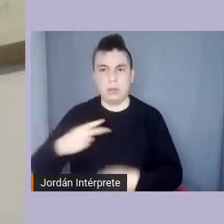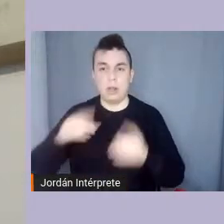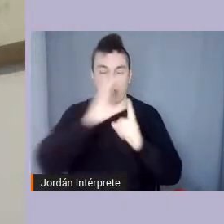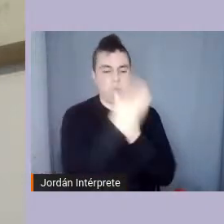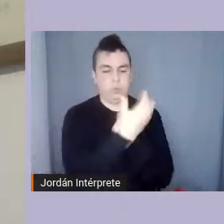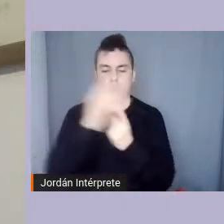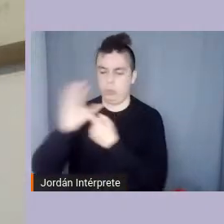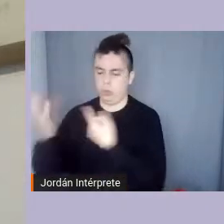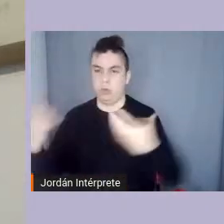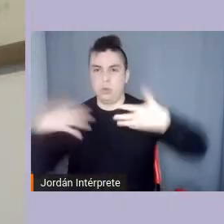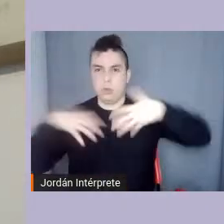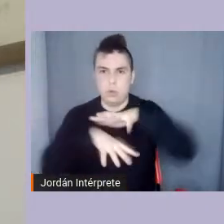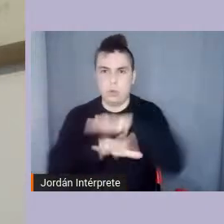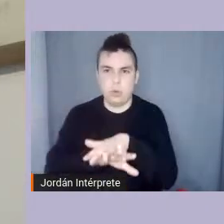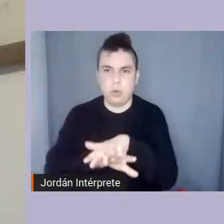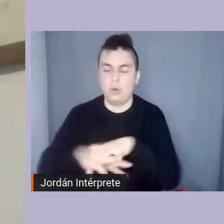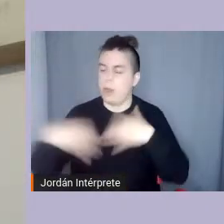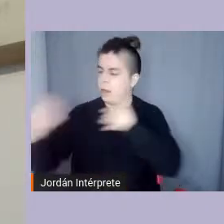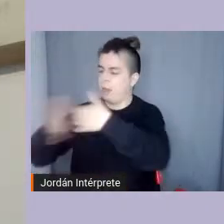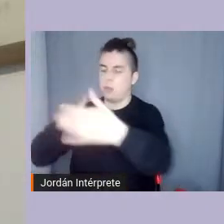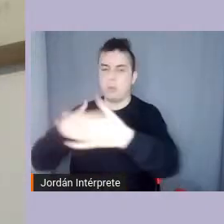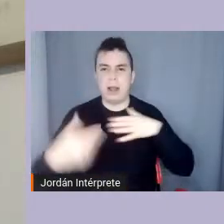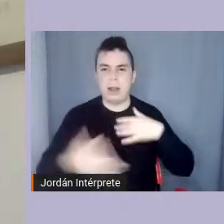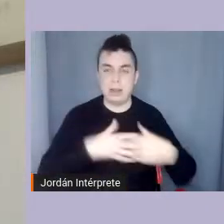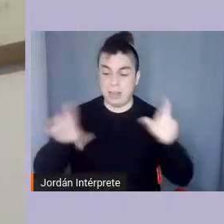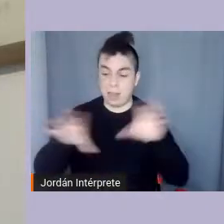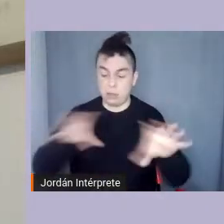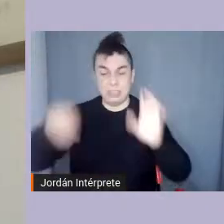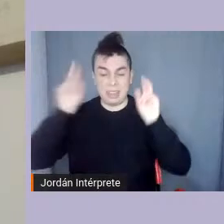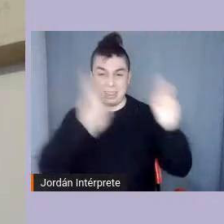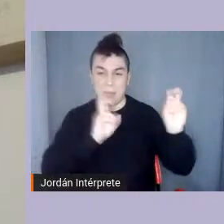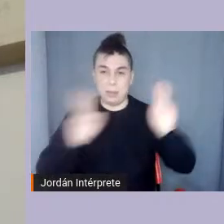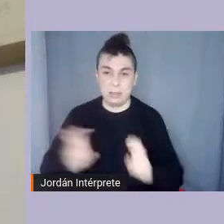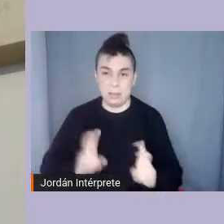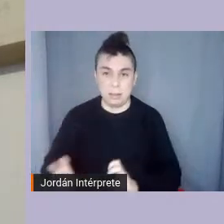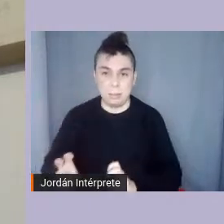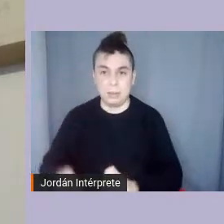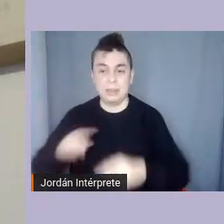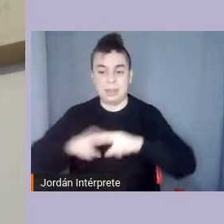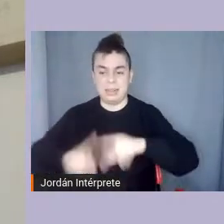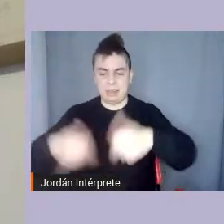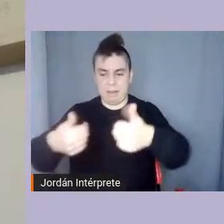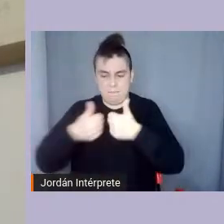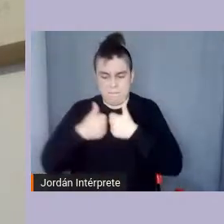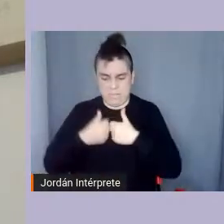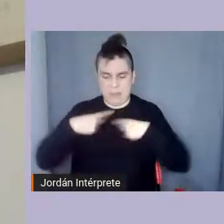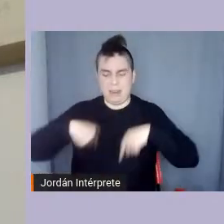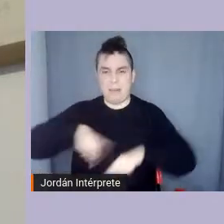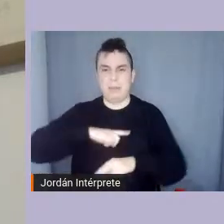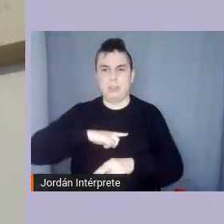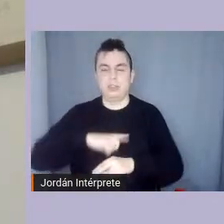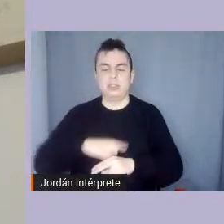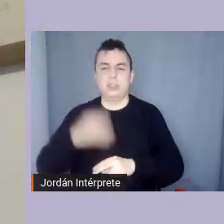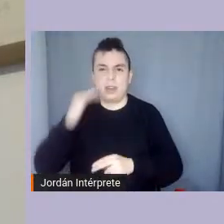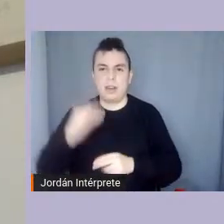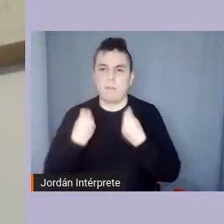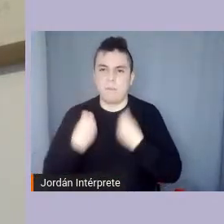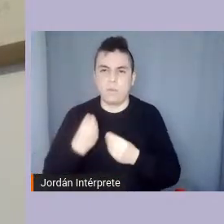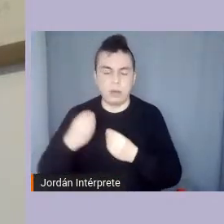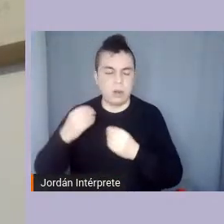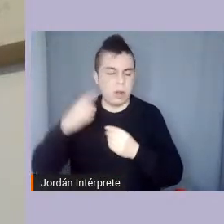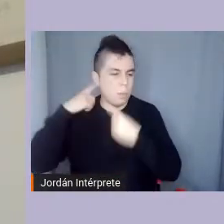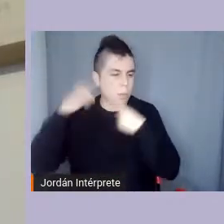interculturalidad, recreación, naturaleza, etcétera, usarán correctamente esta herramienta maravillosa de comprensión